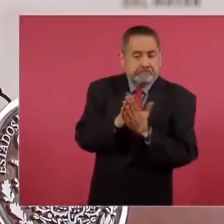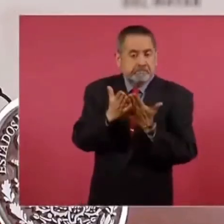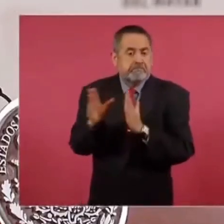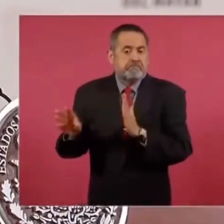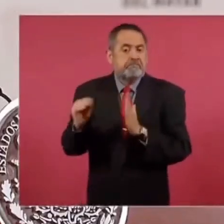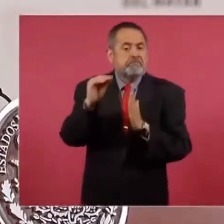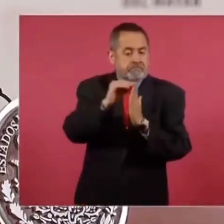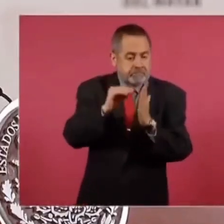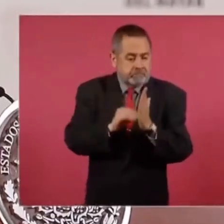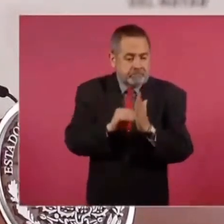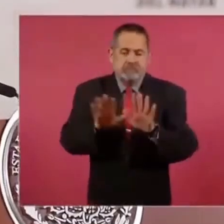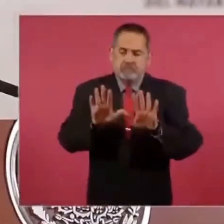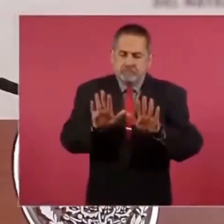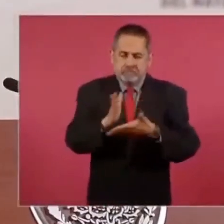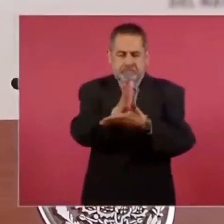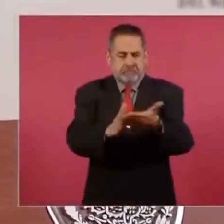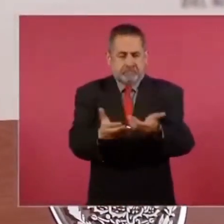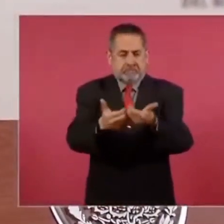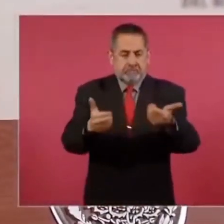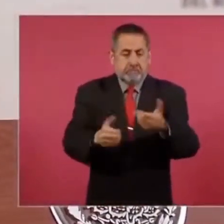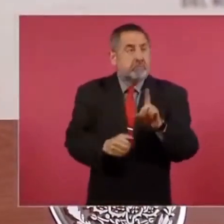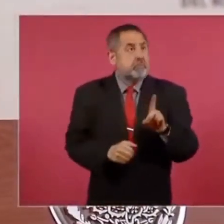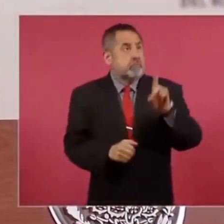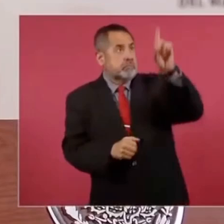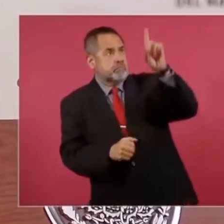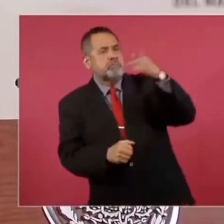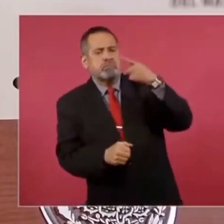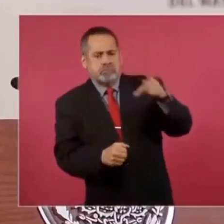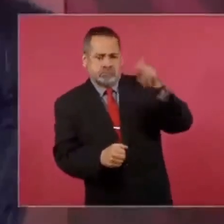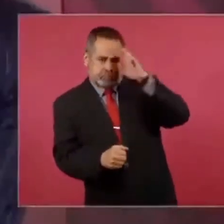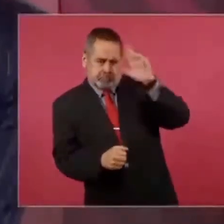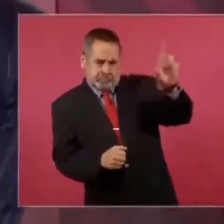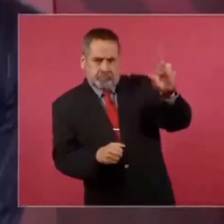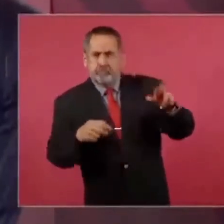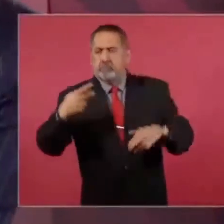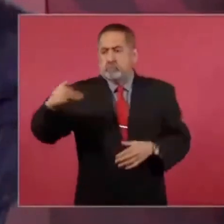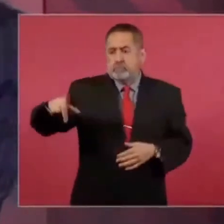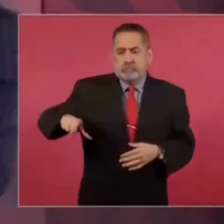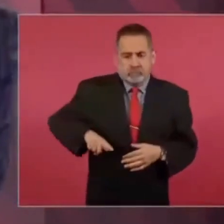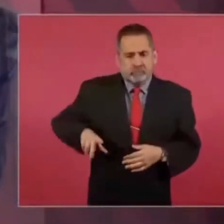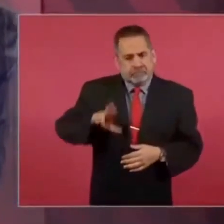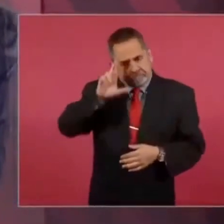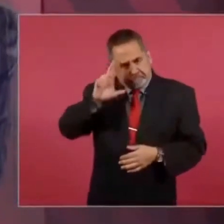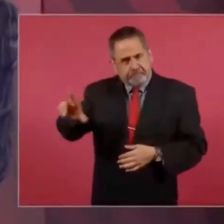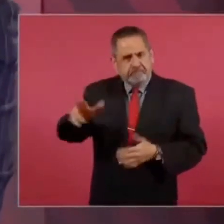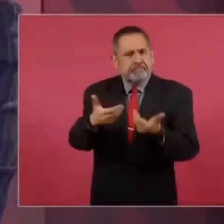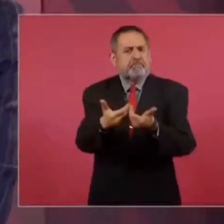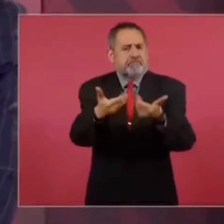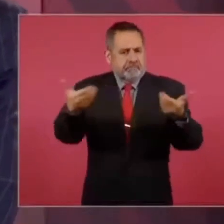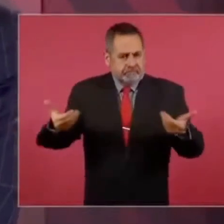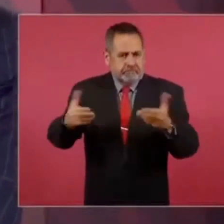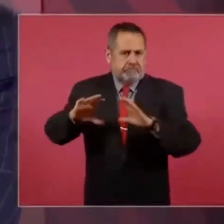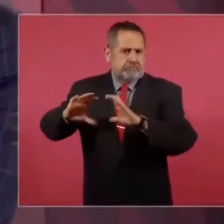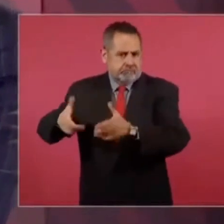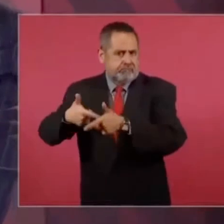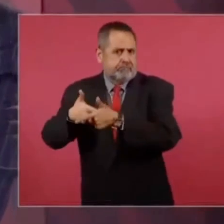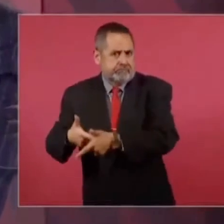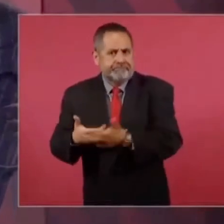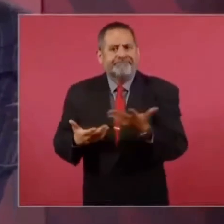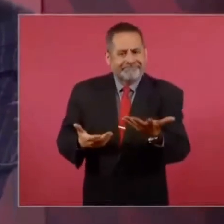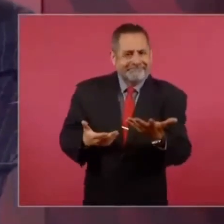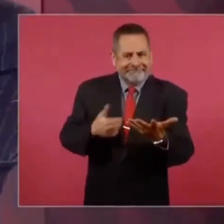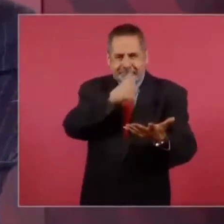de que a Dios lo que es de Dios y al César lo que es del César, y olvidarnos